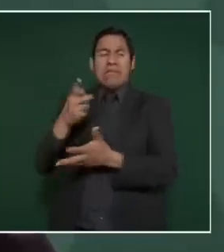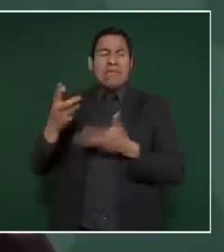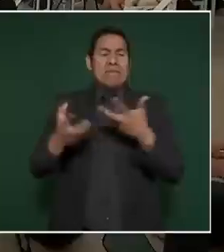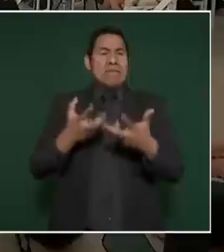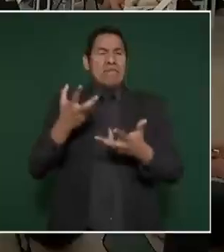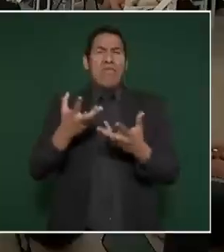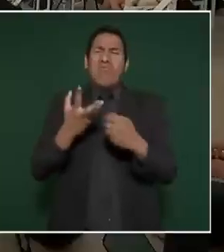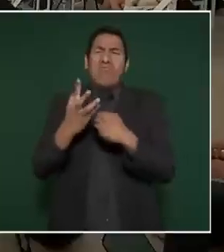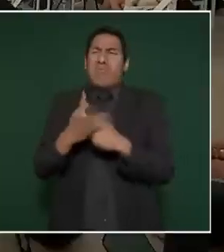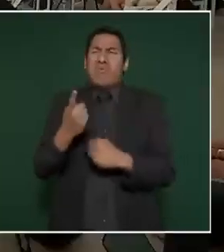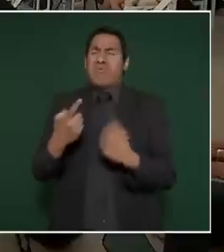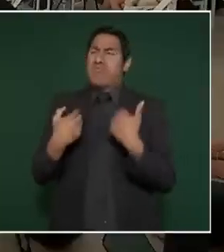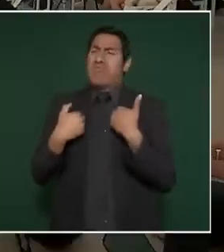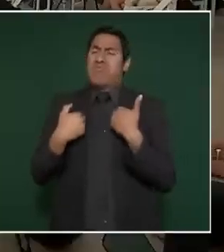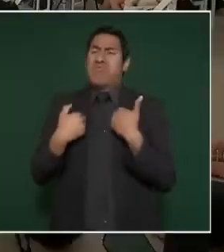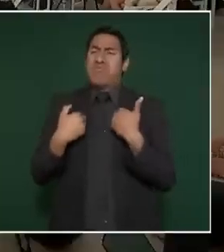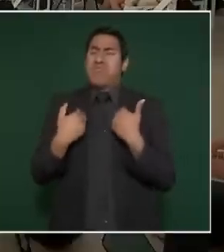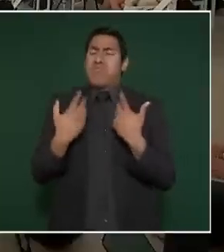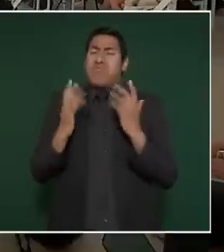o por qué